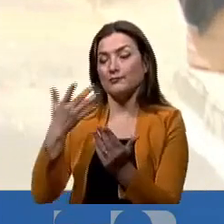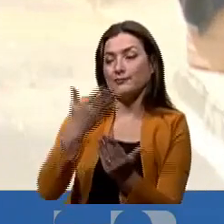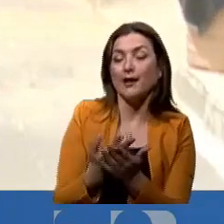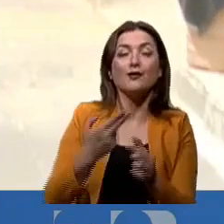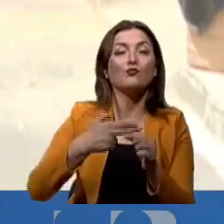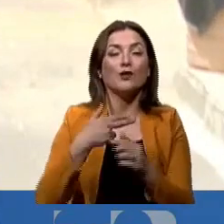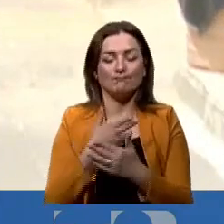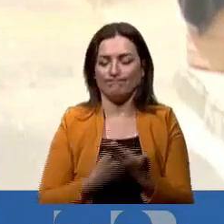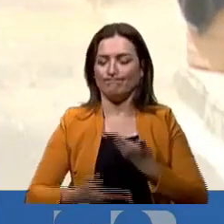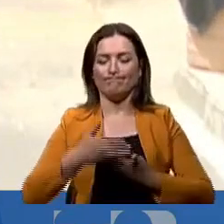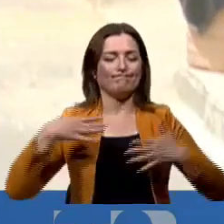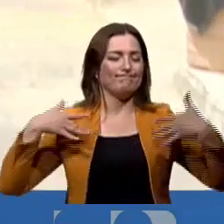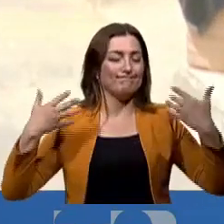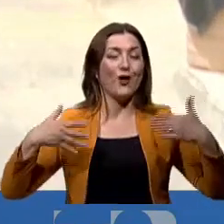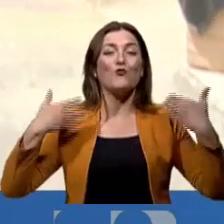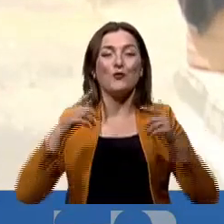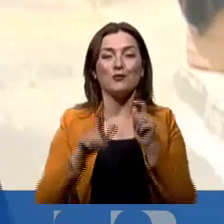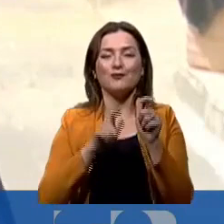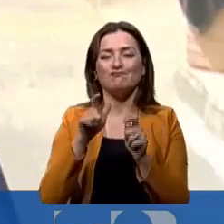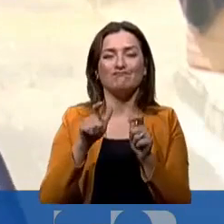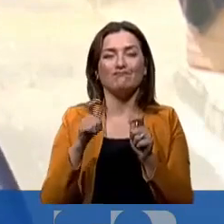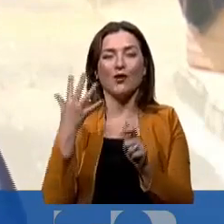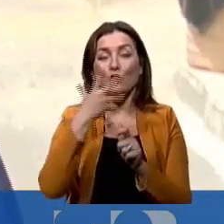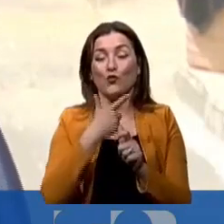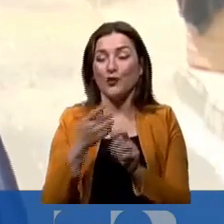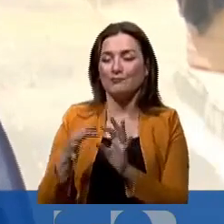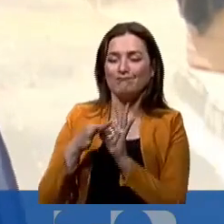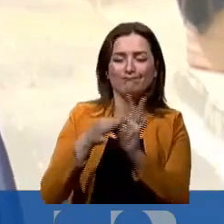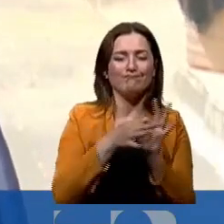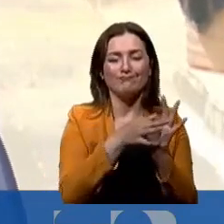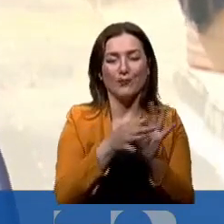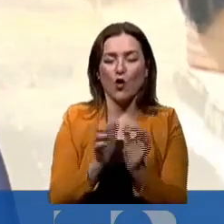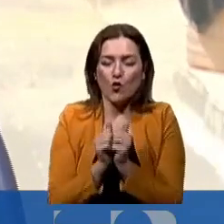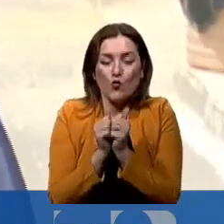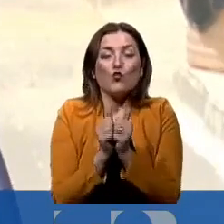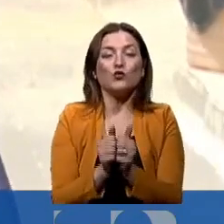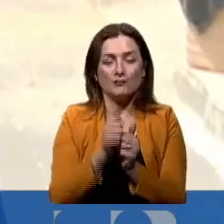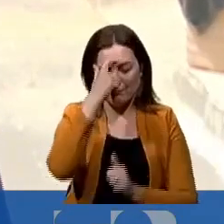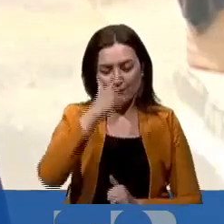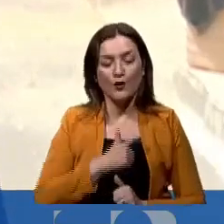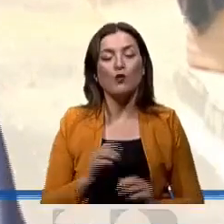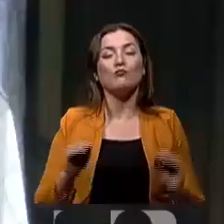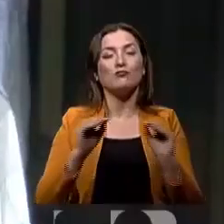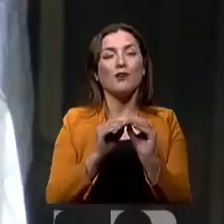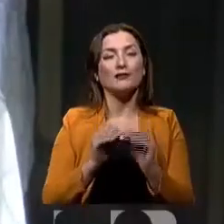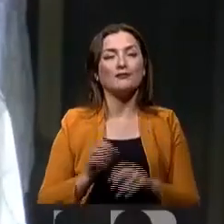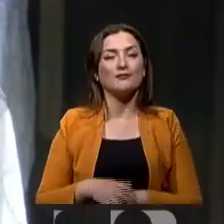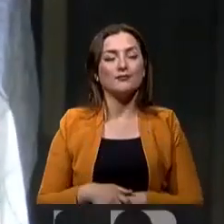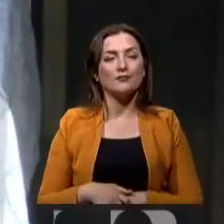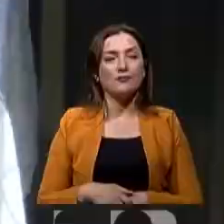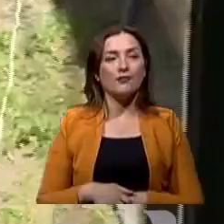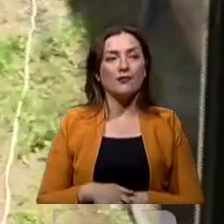esta alegría, como repito, y ver que la gente somos unidos, para que vean los lateros, que los unidos, los gentes, somos más los buenos.